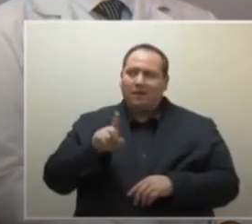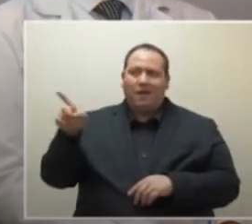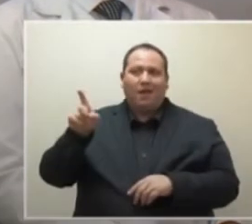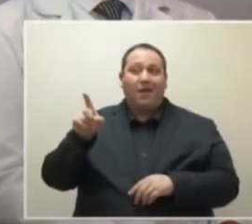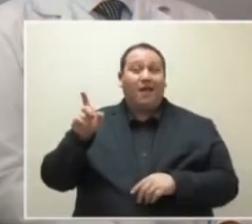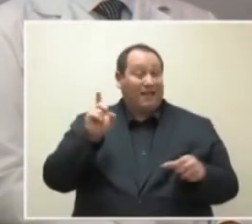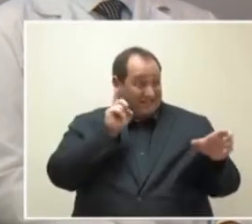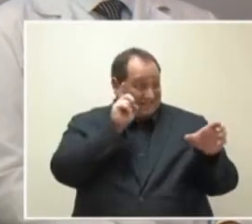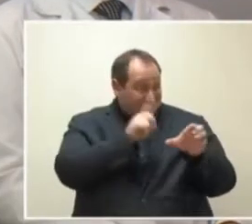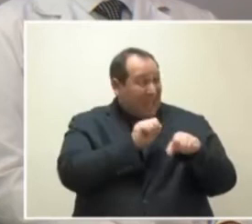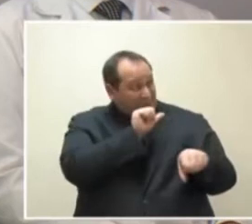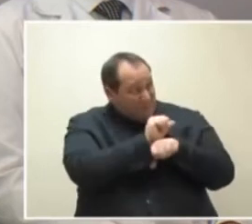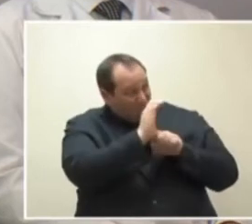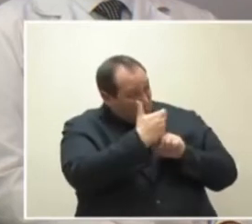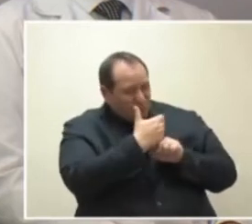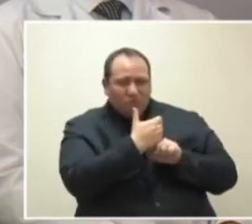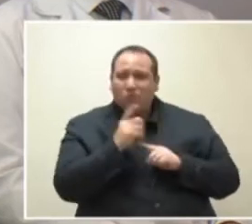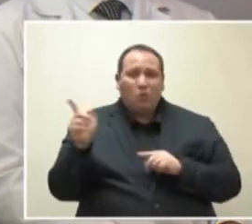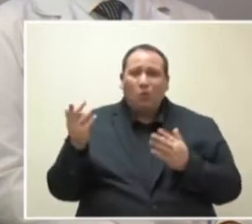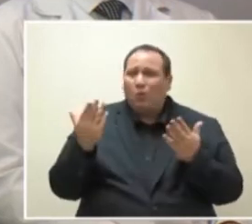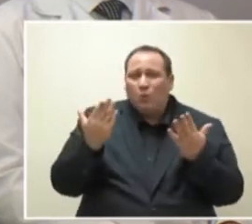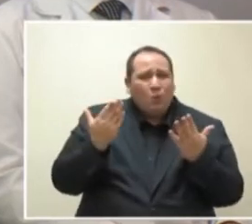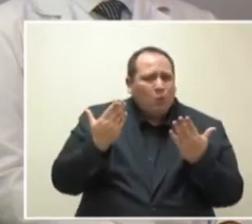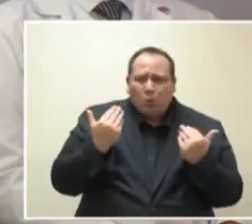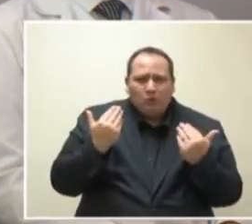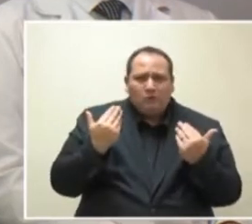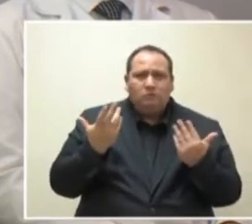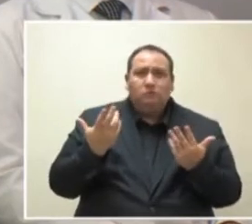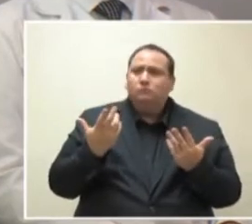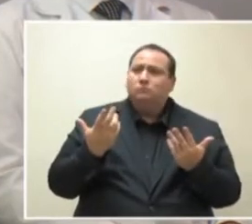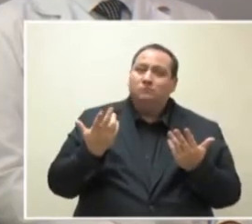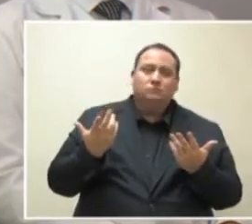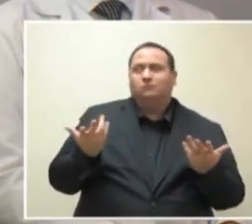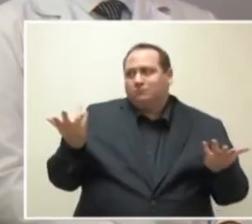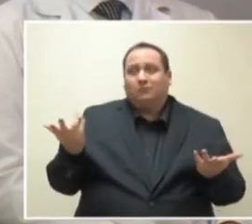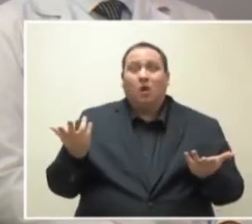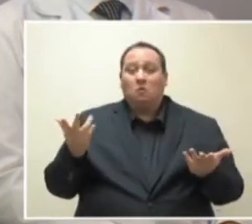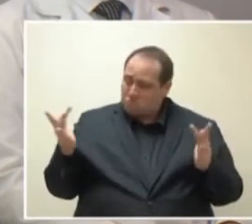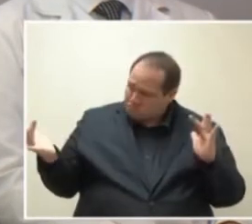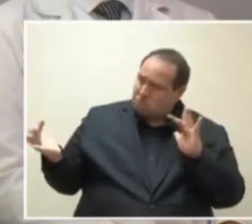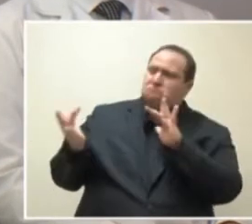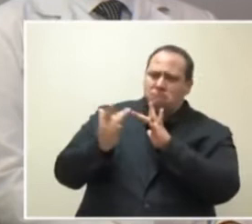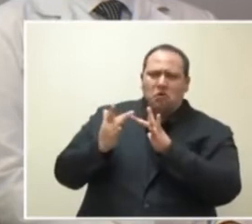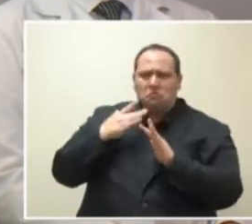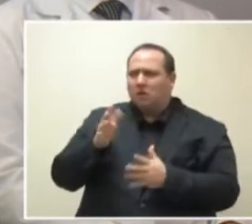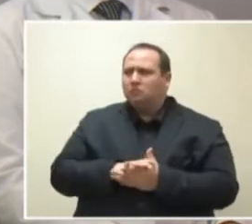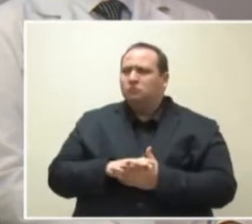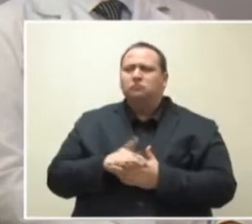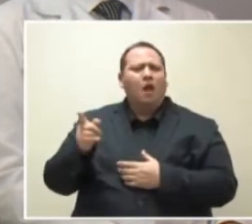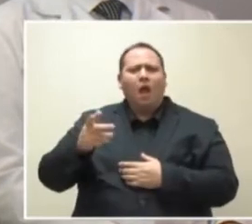del mecanismo, ¿sí? De protección, se le ofreció, efectivamente, se tuvo el contacto, se